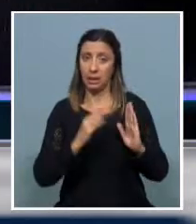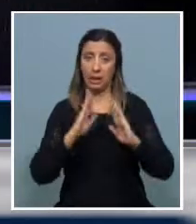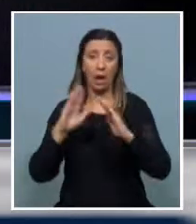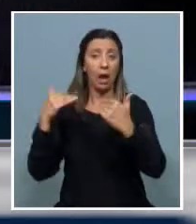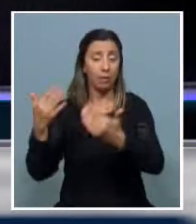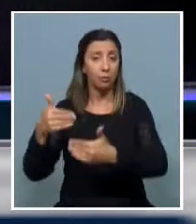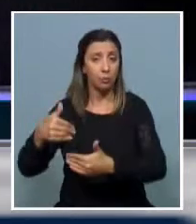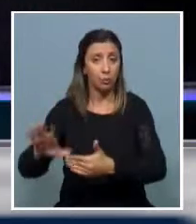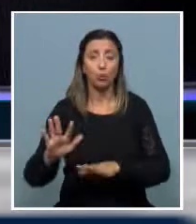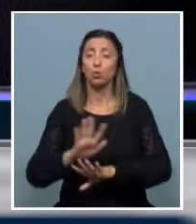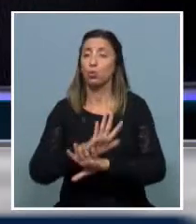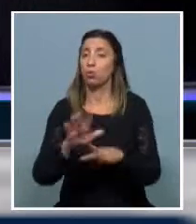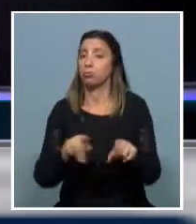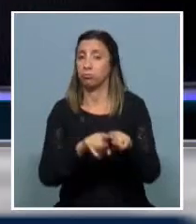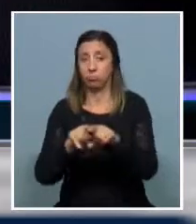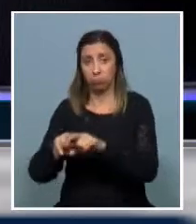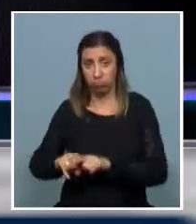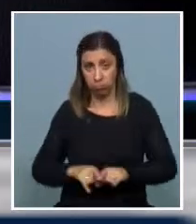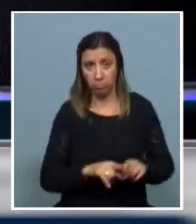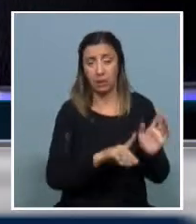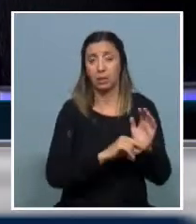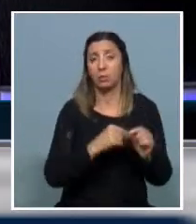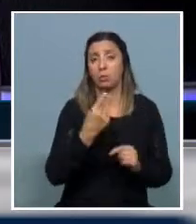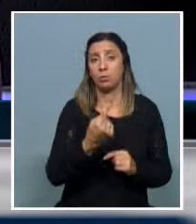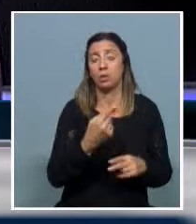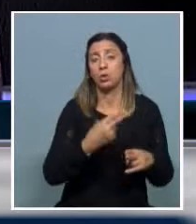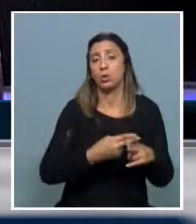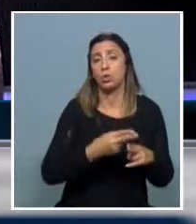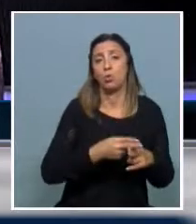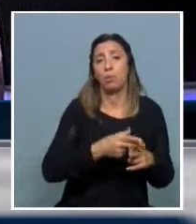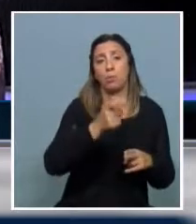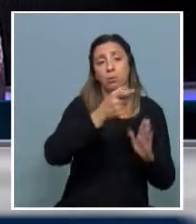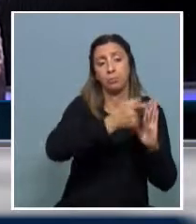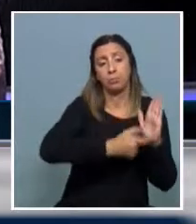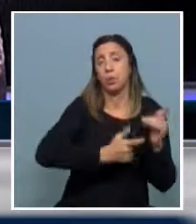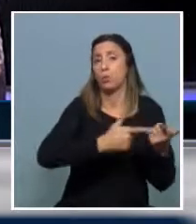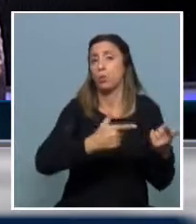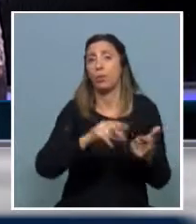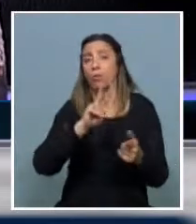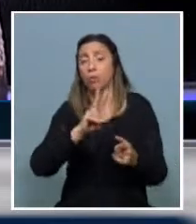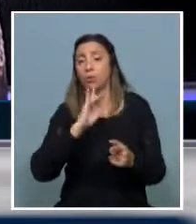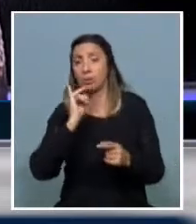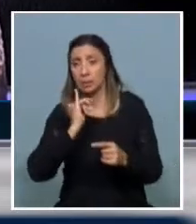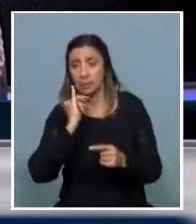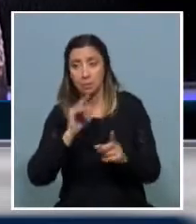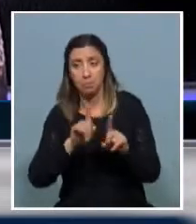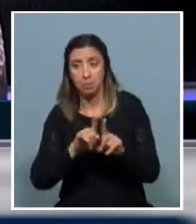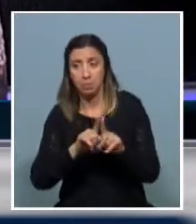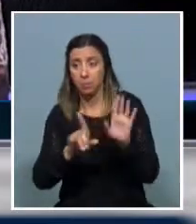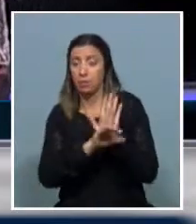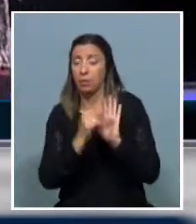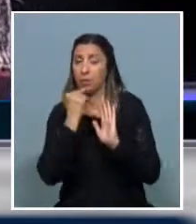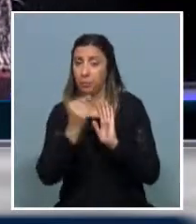preadjudicaba, absolutamente todos son iguales, porque en el artículo 1 se nombraban las nóminas, en el 2 sostiene, tal cual indica la